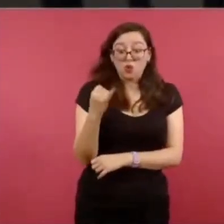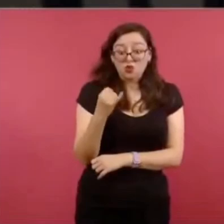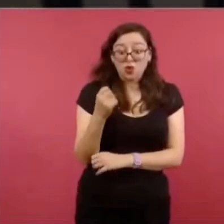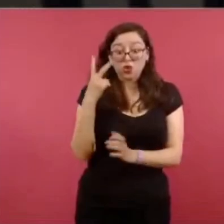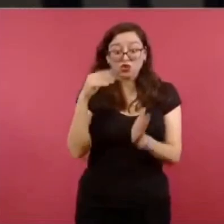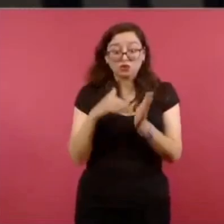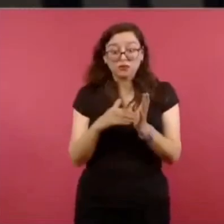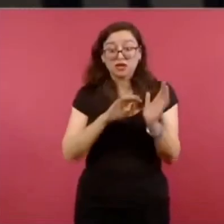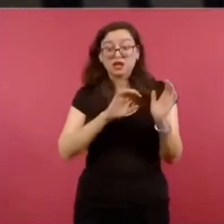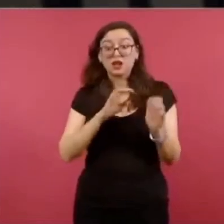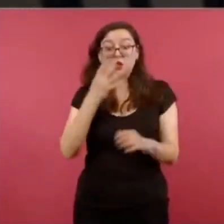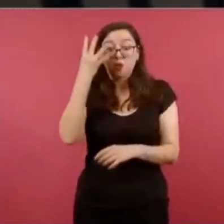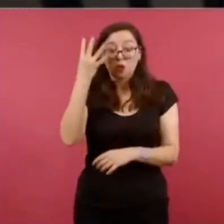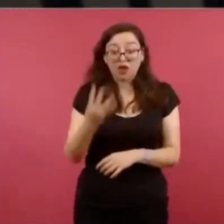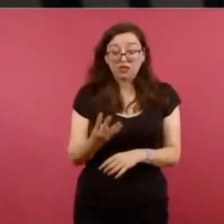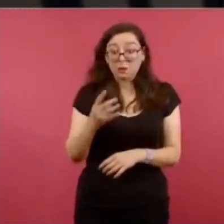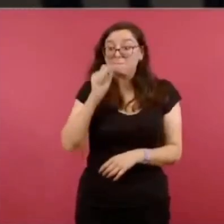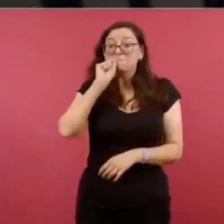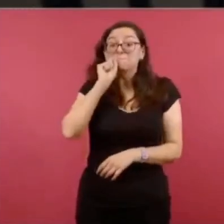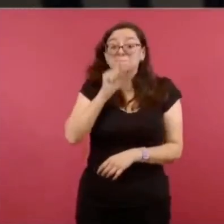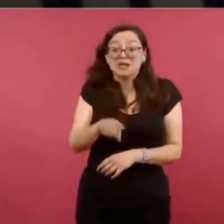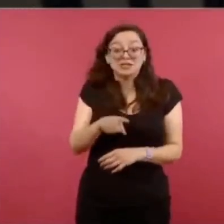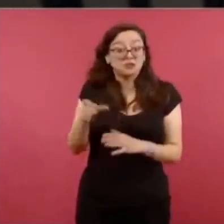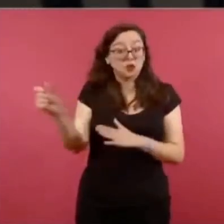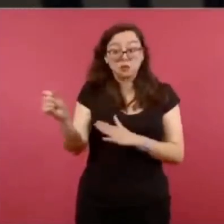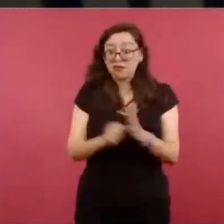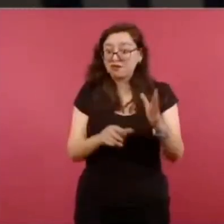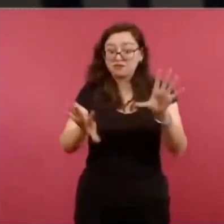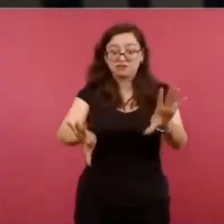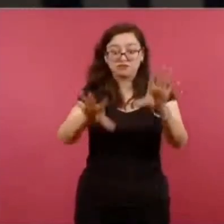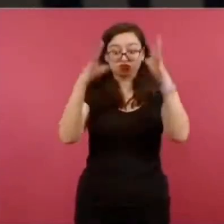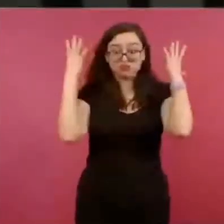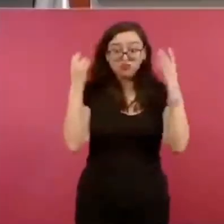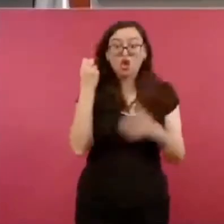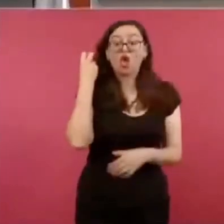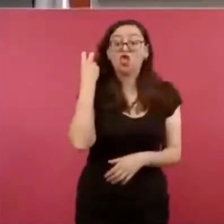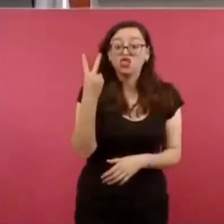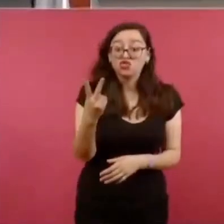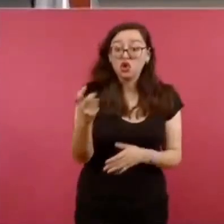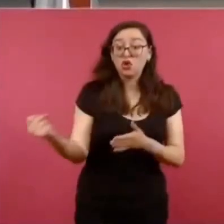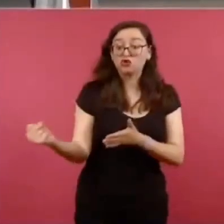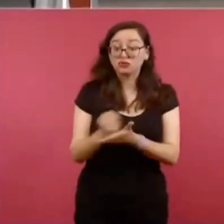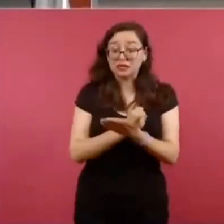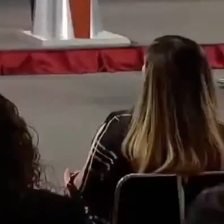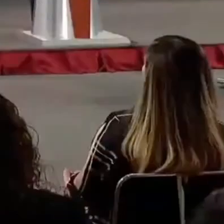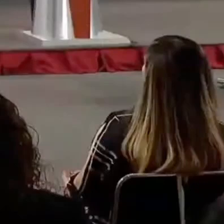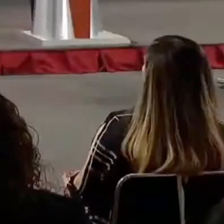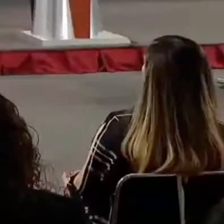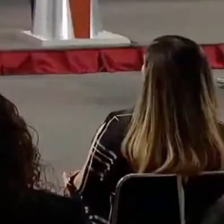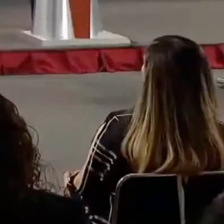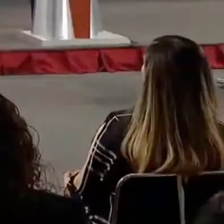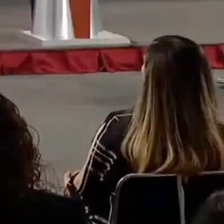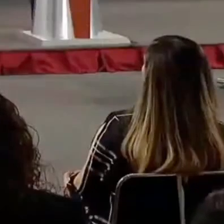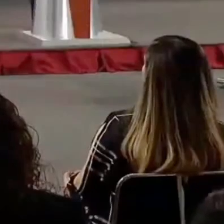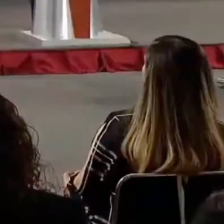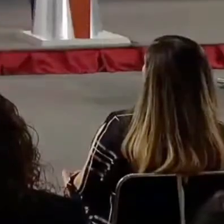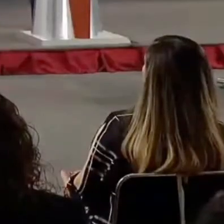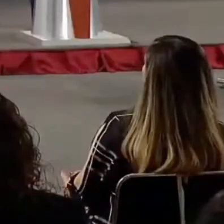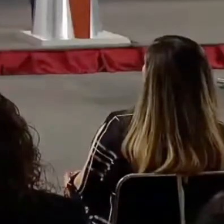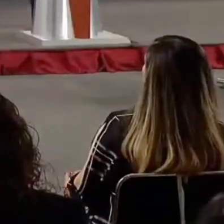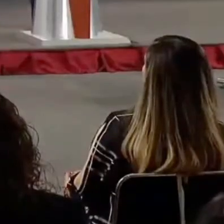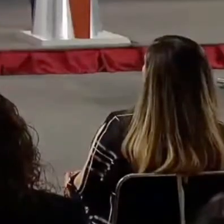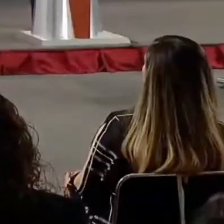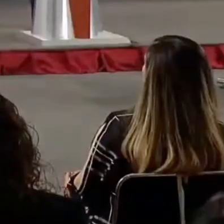de junio le otorgan 2 créditos, que esto forma parte del régimen de privilegios, porque en qué empresa privada, ni